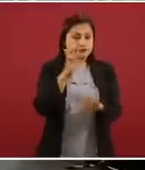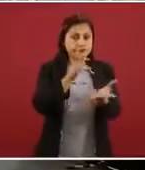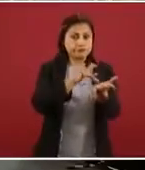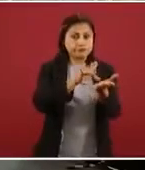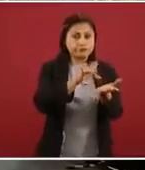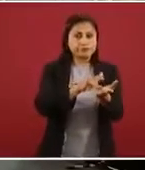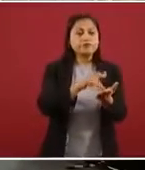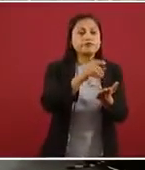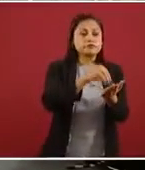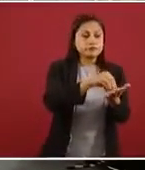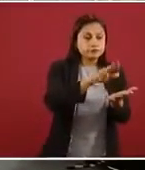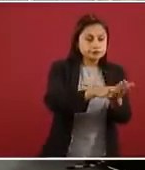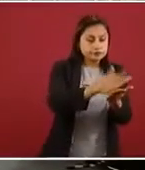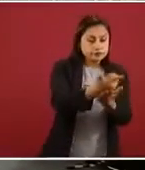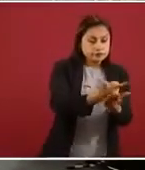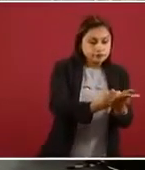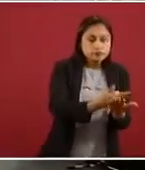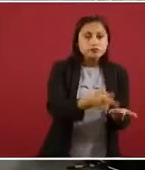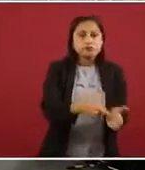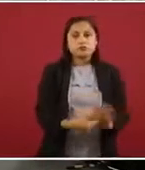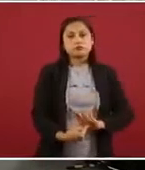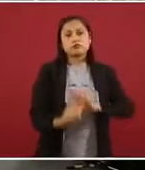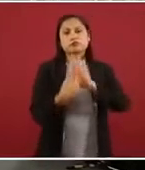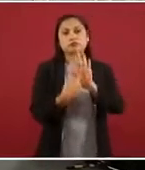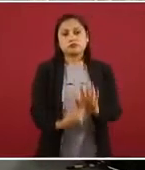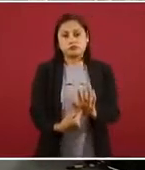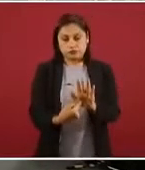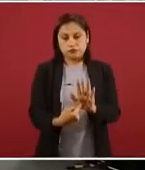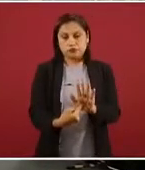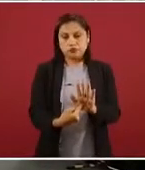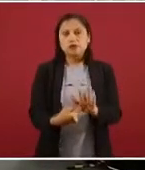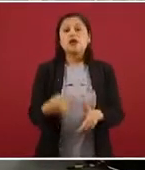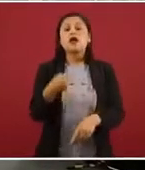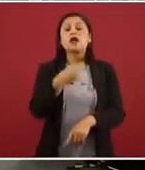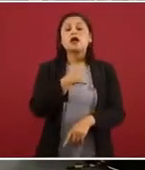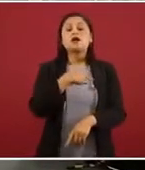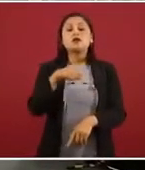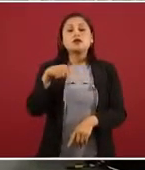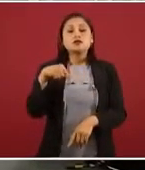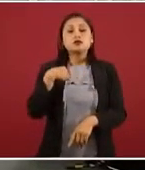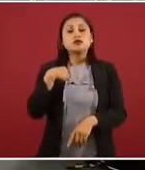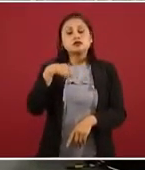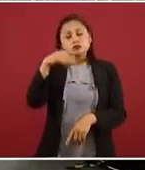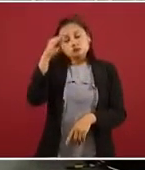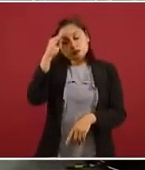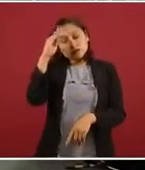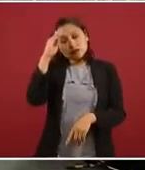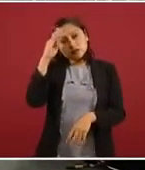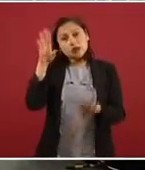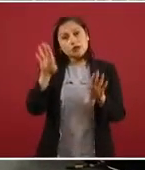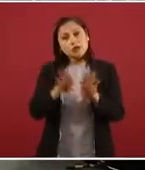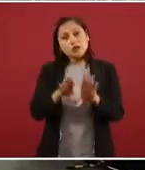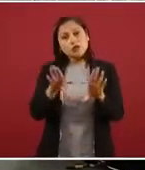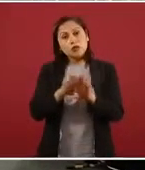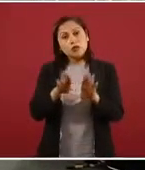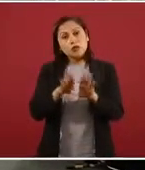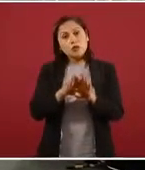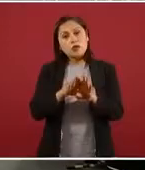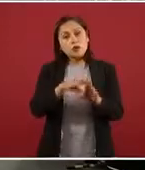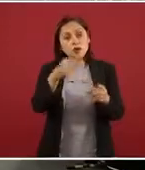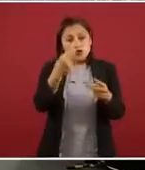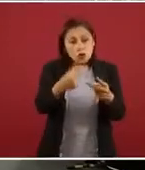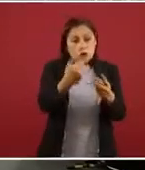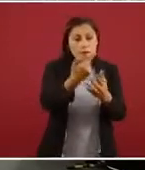Vamos ahí a buscar la manera de que no se les dé un mal uso,